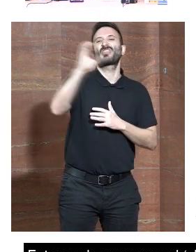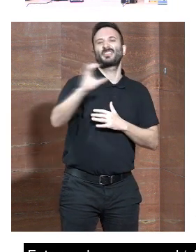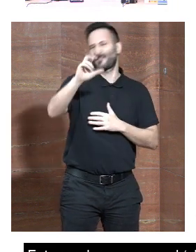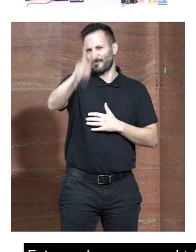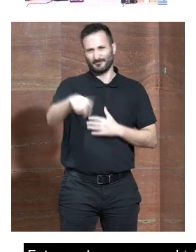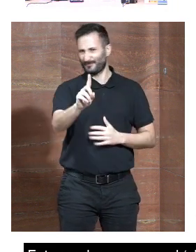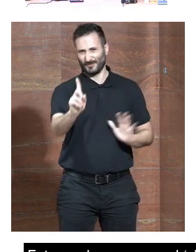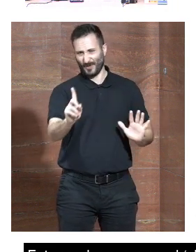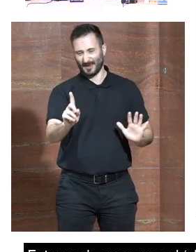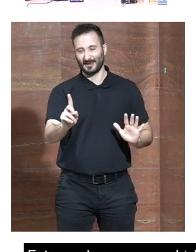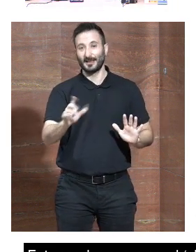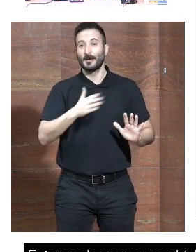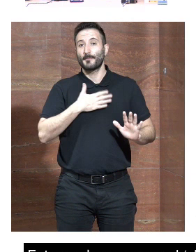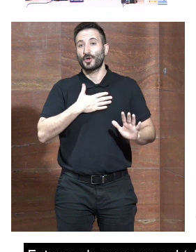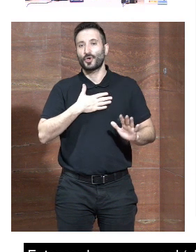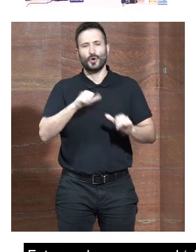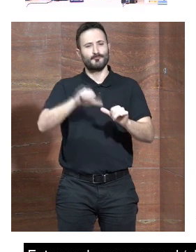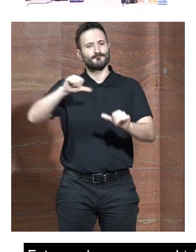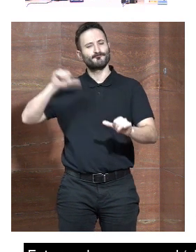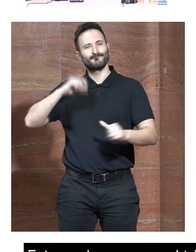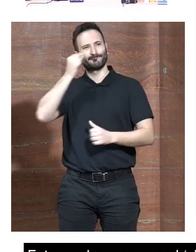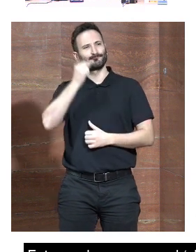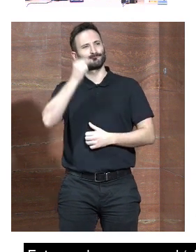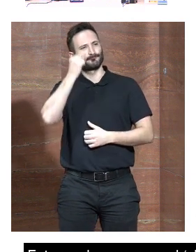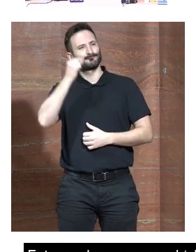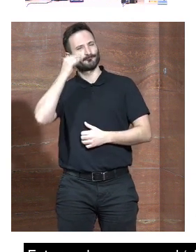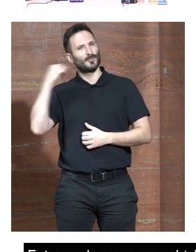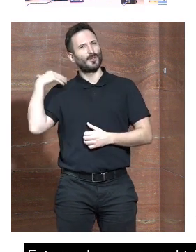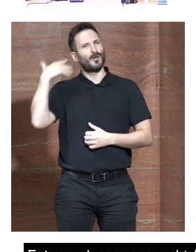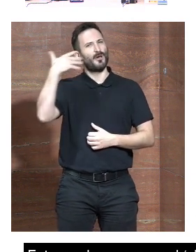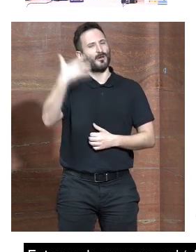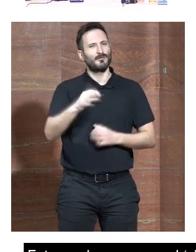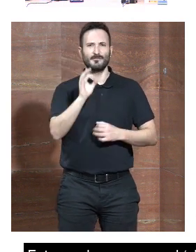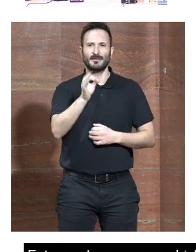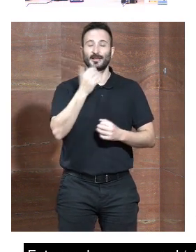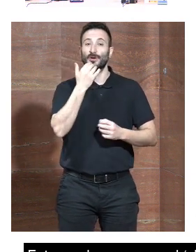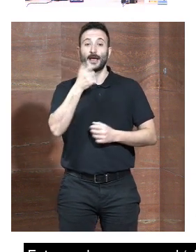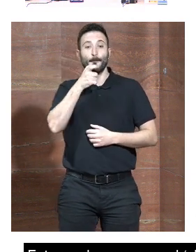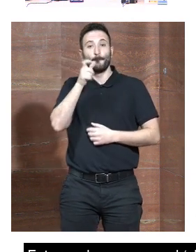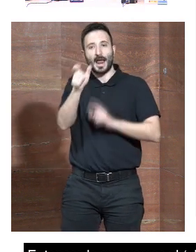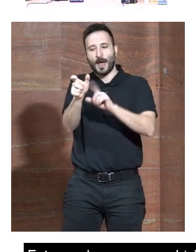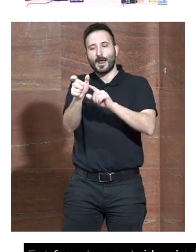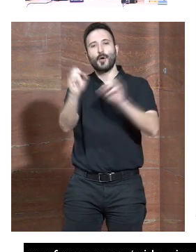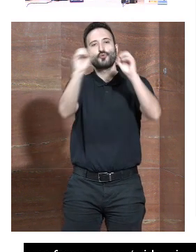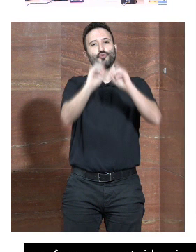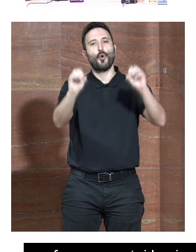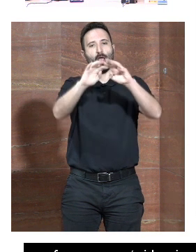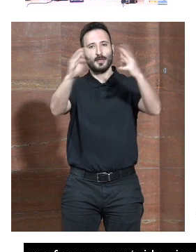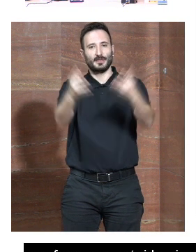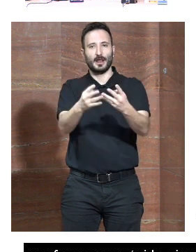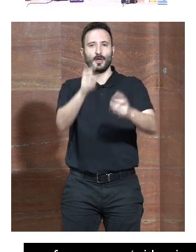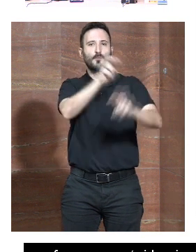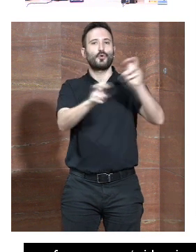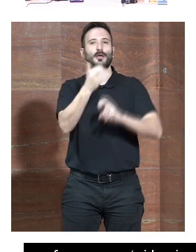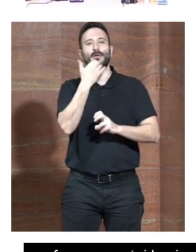ni muchísimo menos, pero lo llevo ya observando un tiempo. Si hace una búsqueda de un término en Google que sea